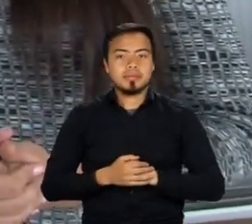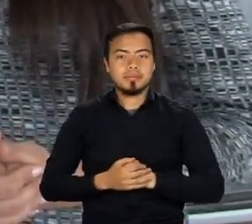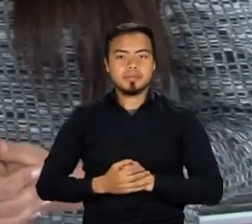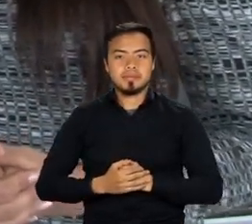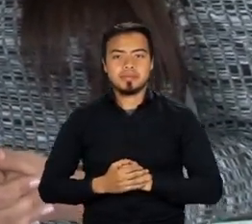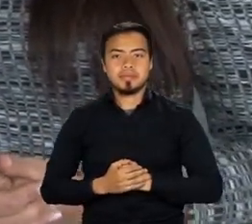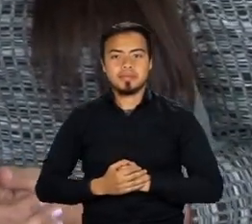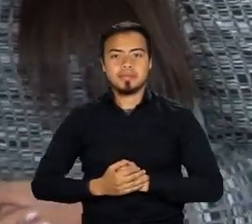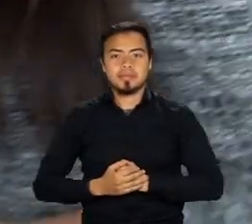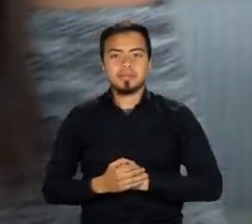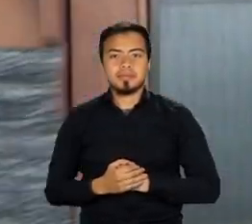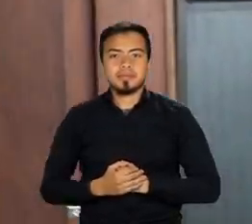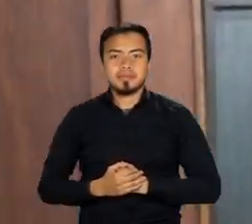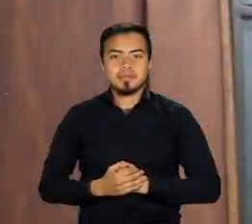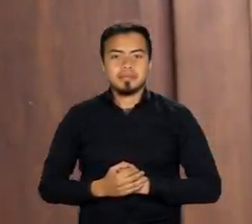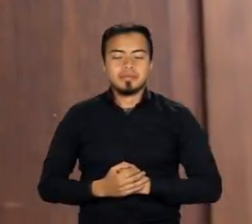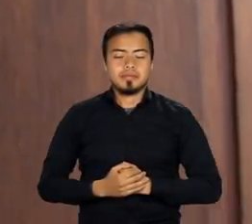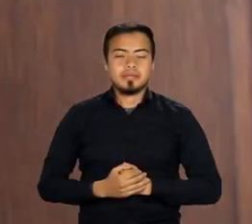también. Acompáñenme.